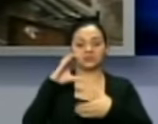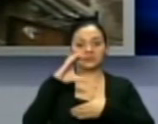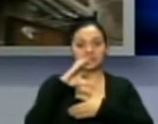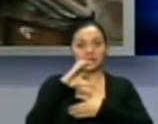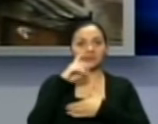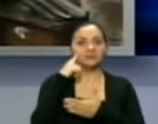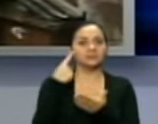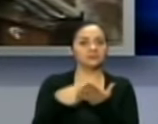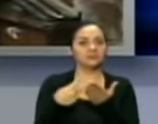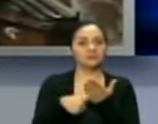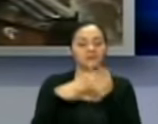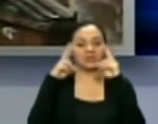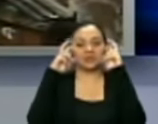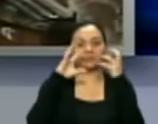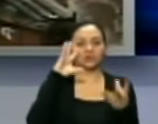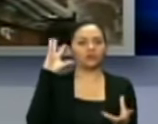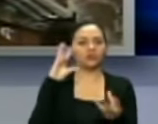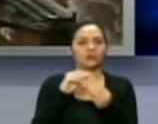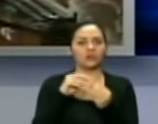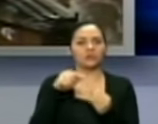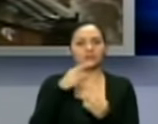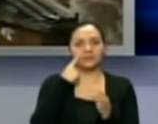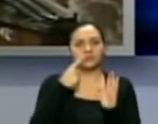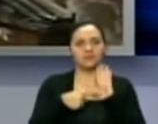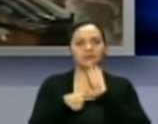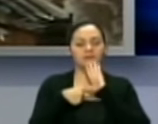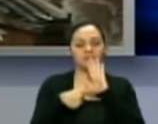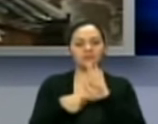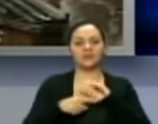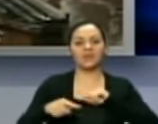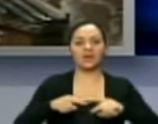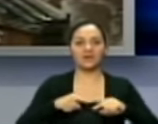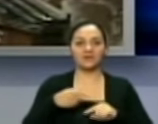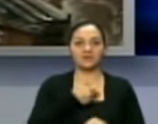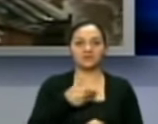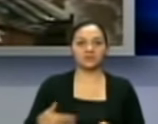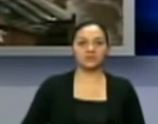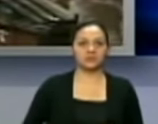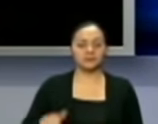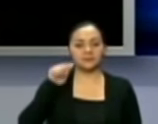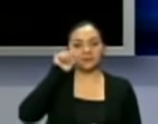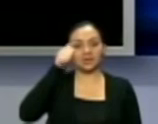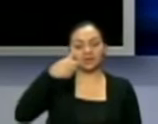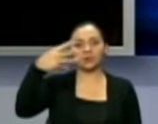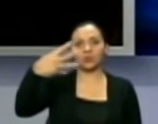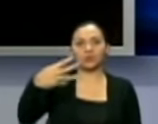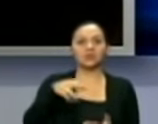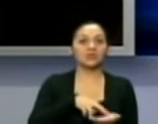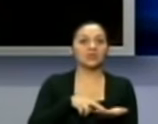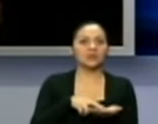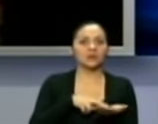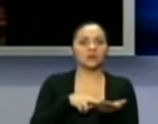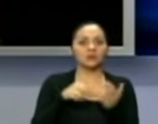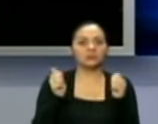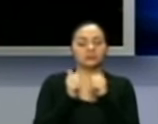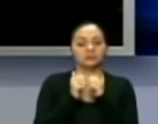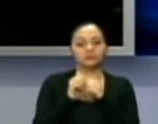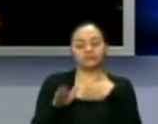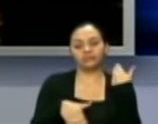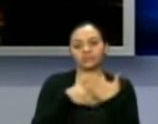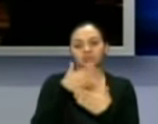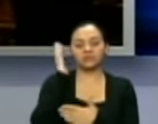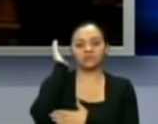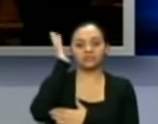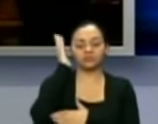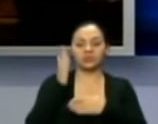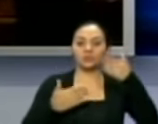donde analizaron los documentos que serán puestos a consideración a los jefes de Estado de la cuarta cumbre en lo relacionado a las